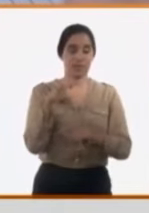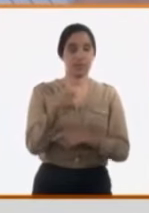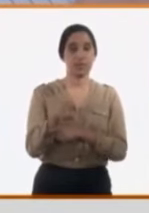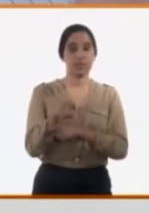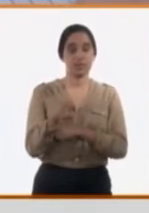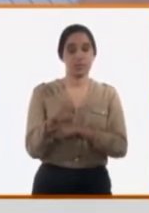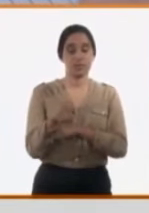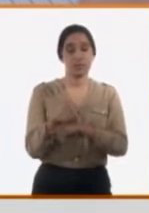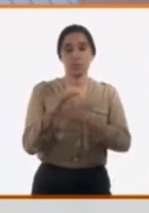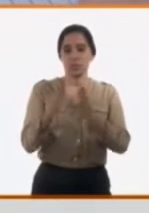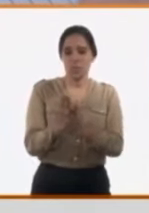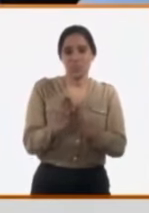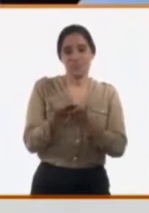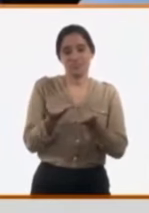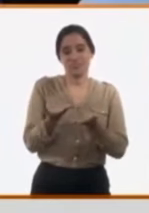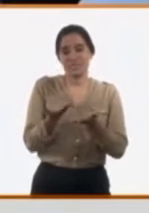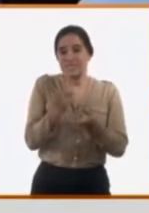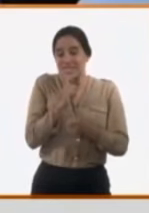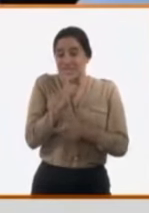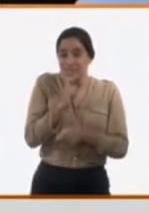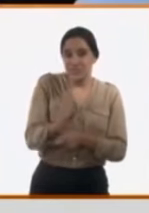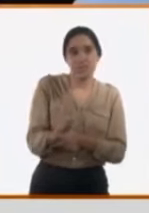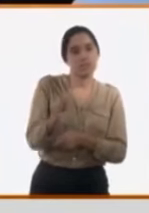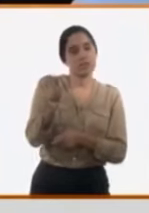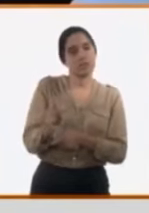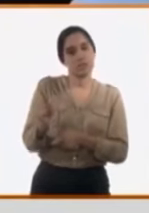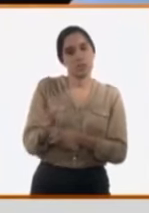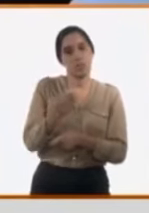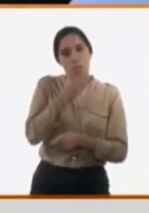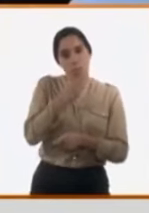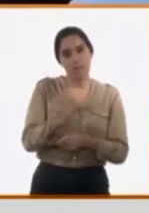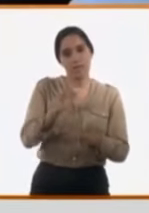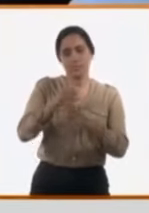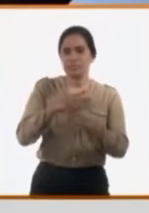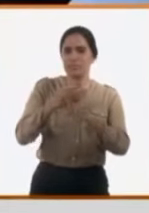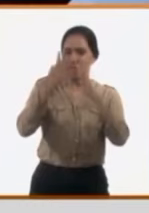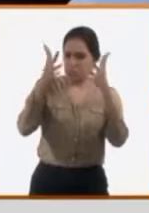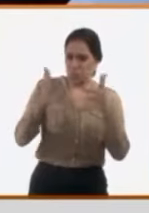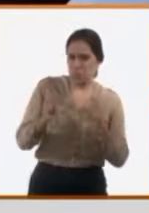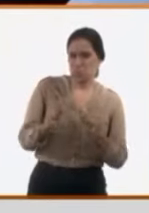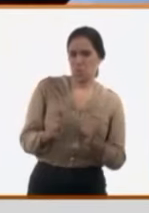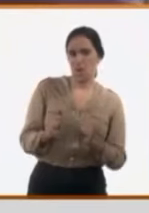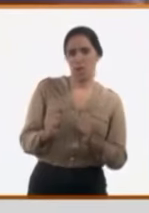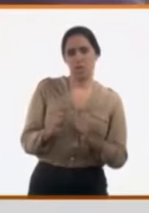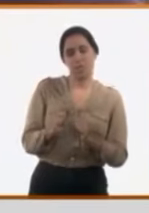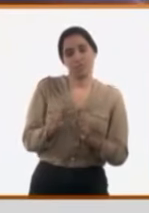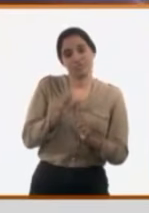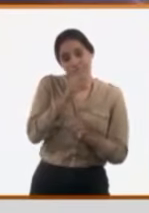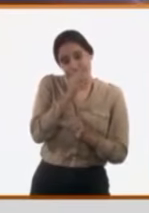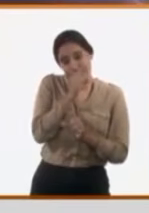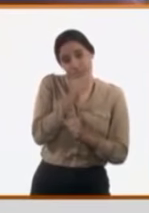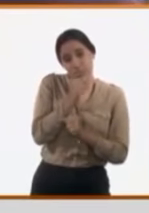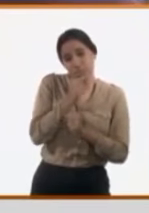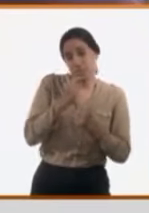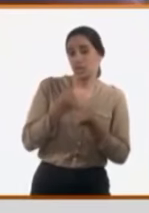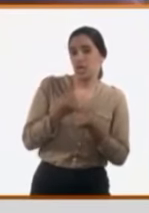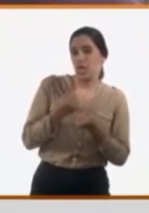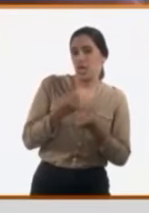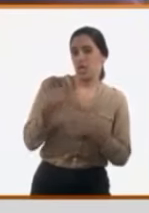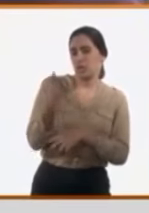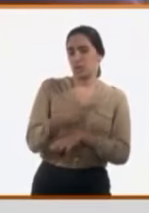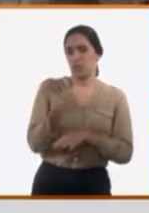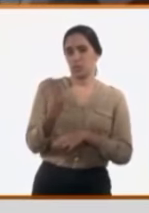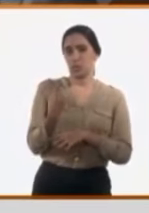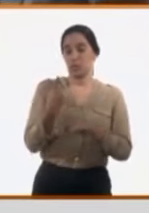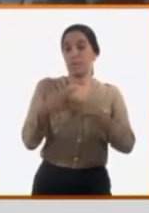realmente presionados por muchas cosas y nosotros podemos decir que fue fueron eh discretos pero esperados